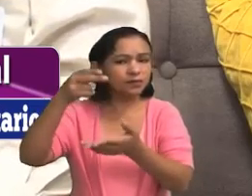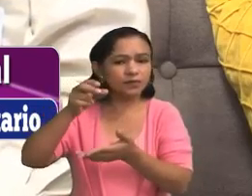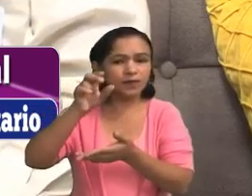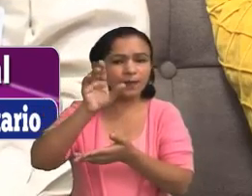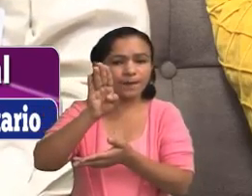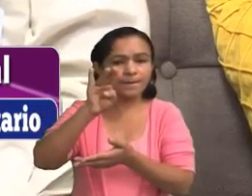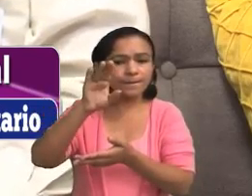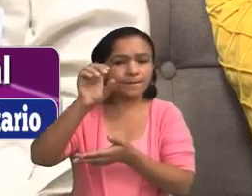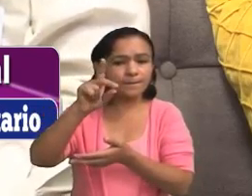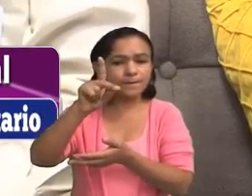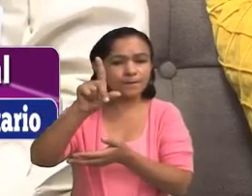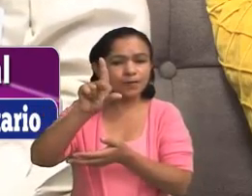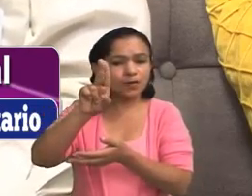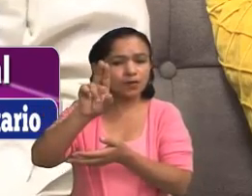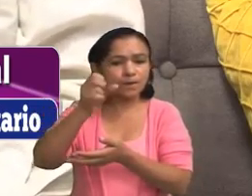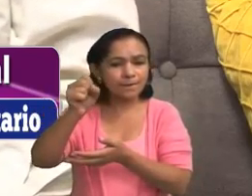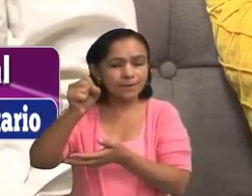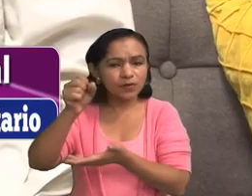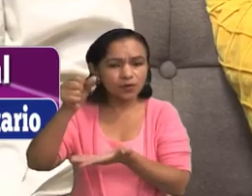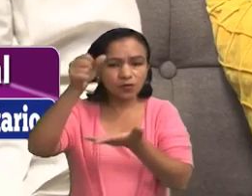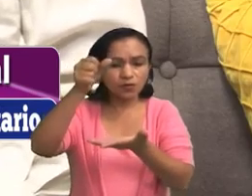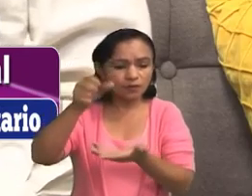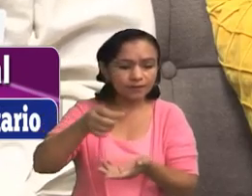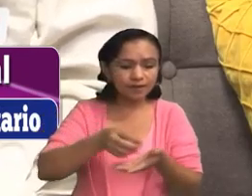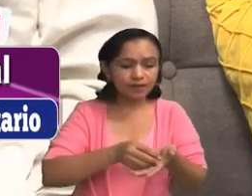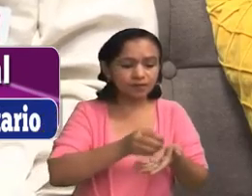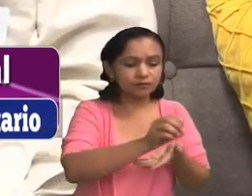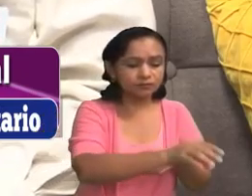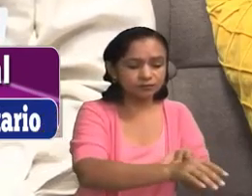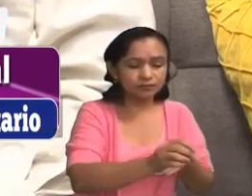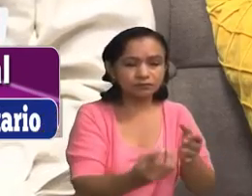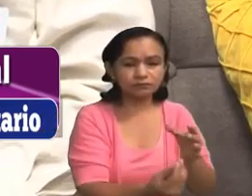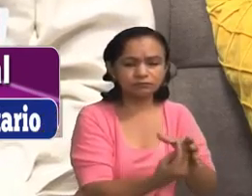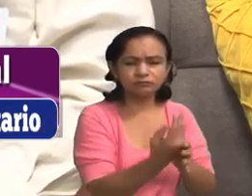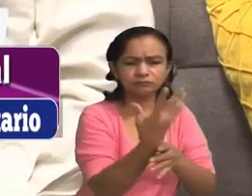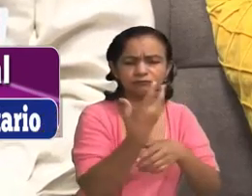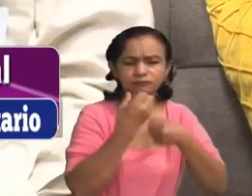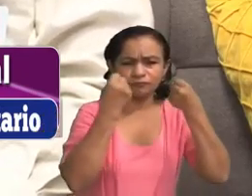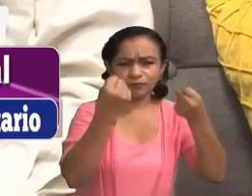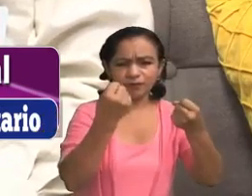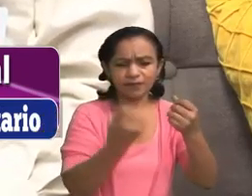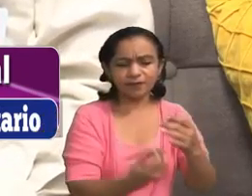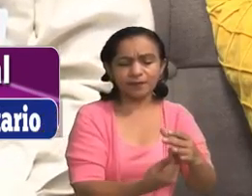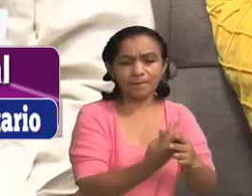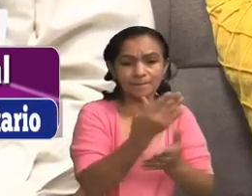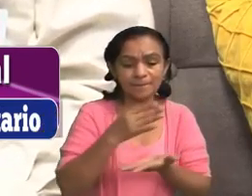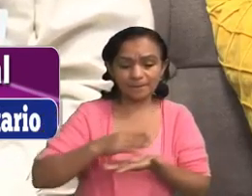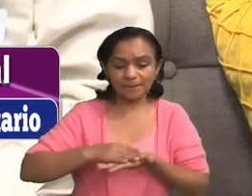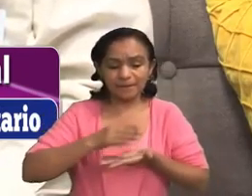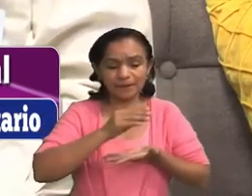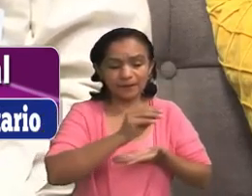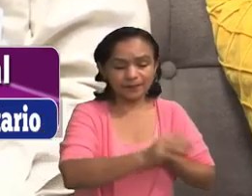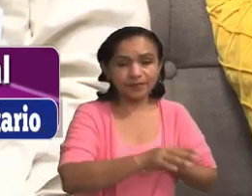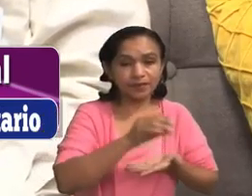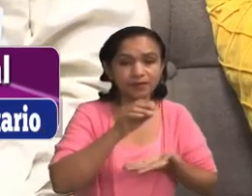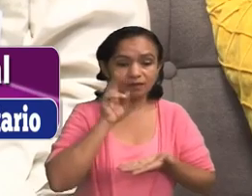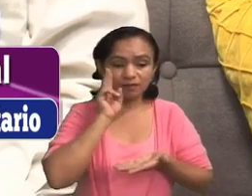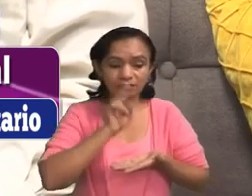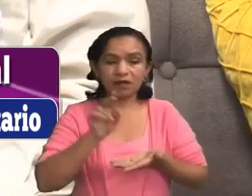BioPlus Isidri. Es un biofertilizante, okay. un biofertilizante en el cual le hemos hecho su